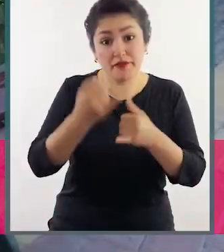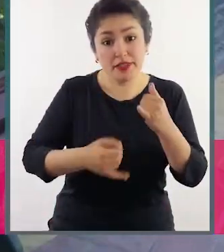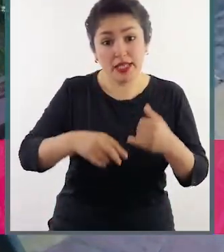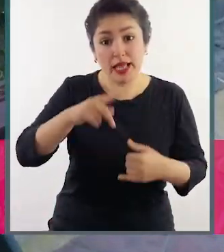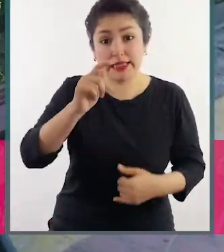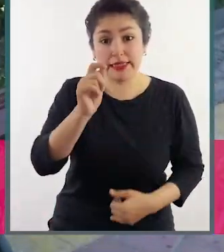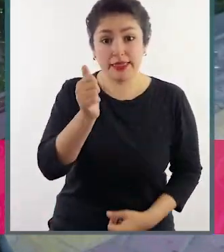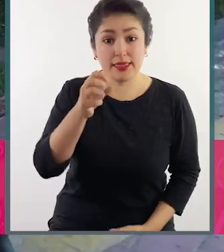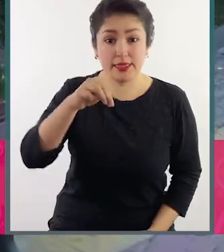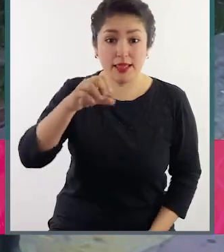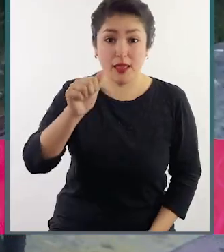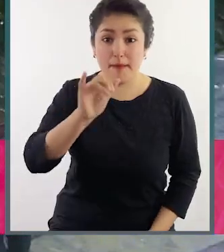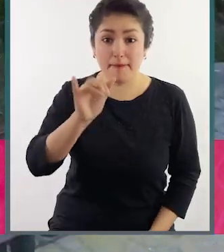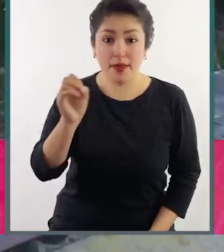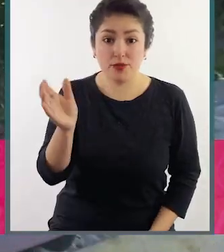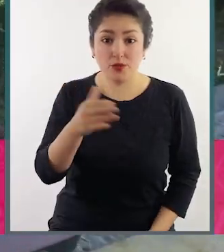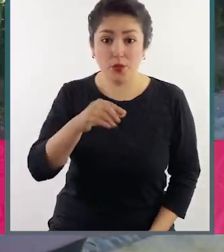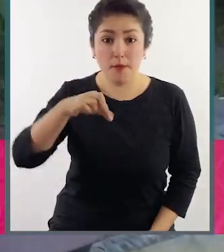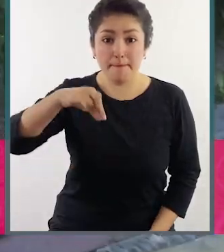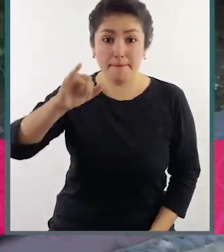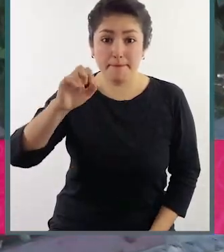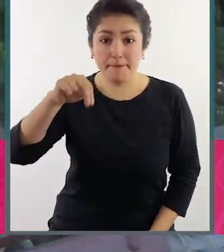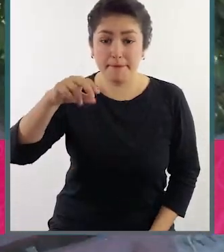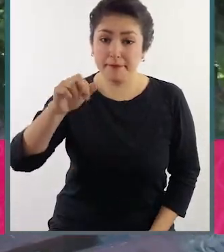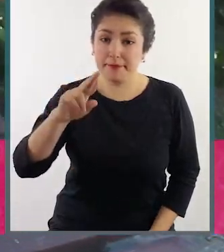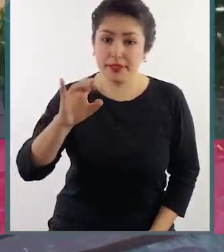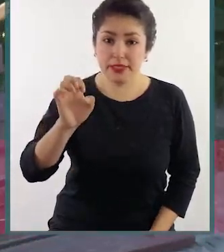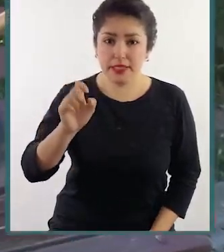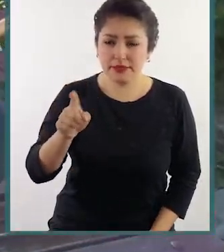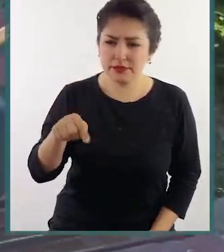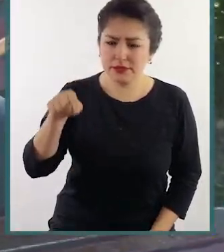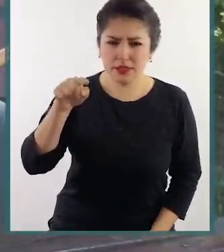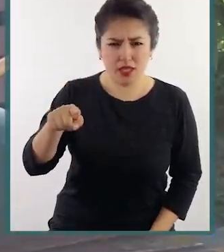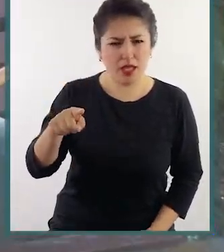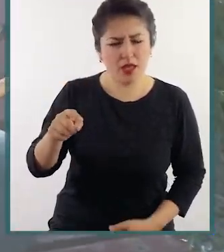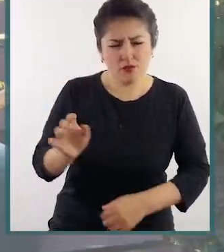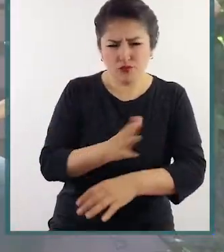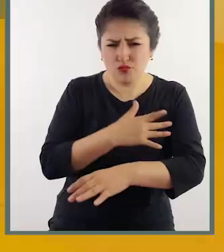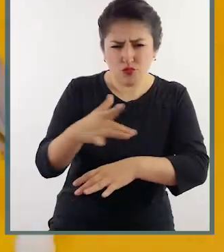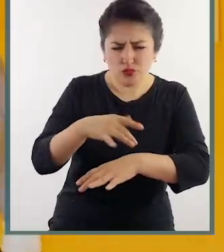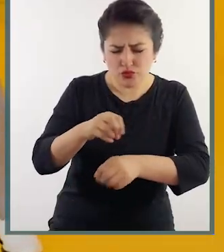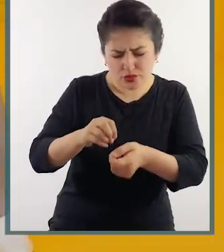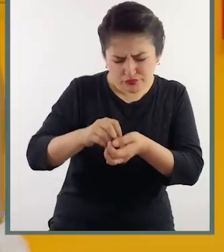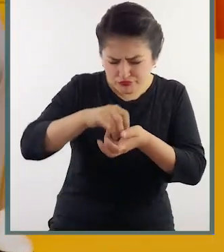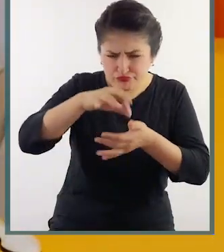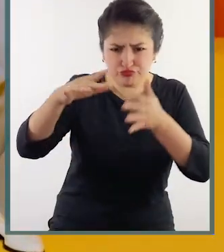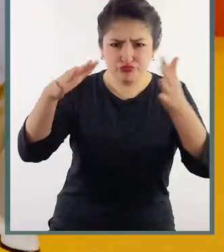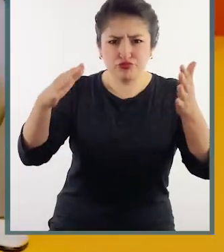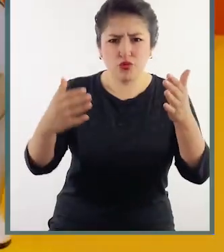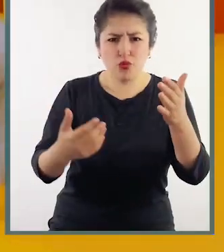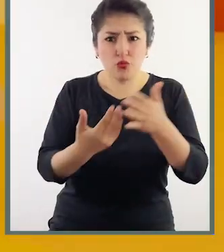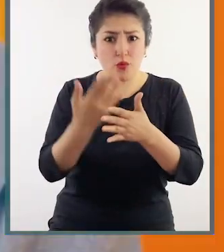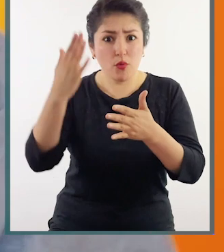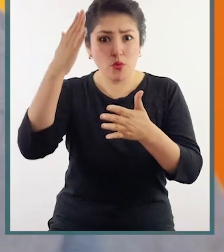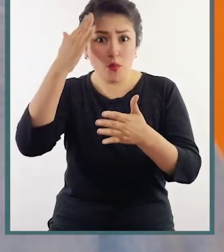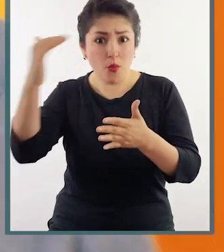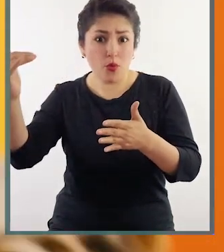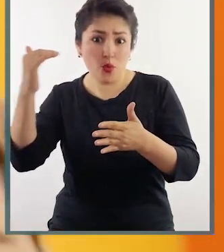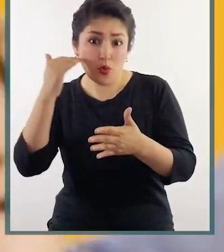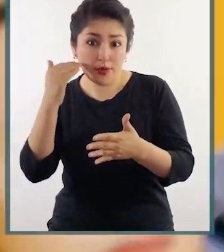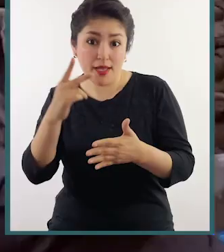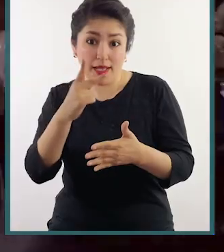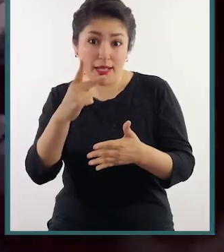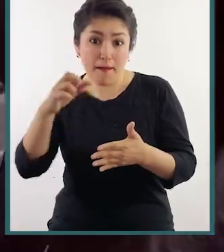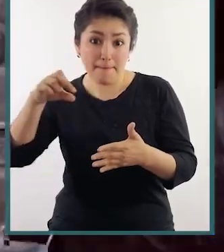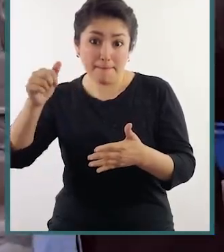es Tamayo Pinares y se ha convertido en el creador de un ritmo musical que combina un fenómeno surcoreano